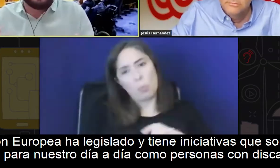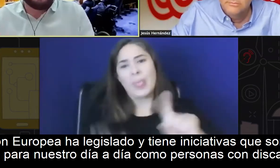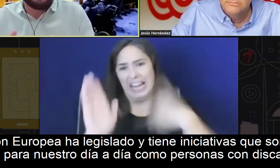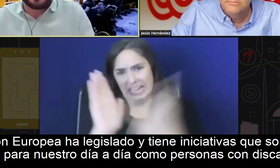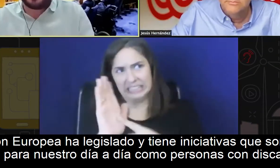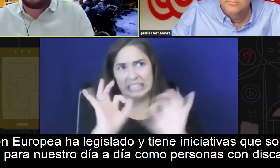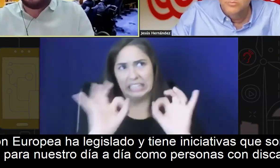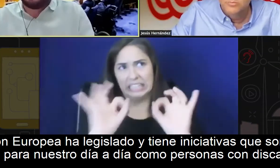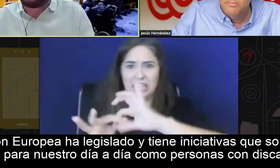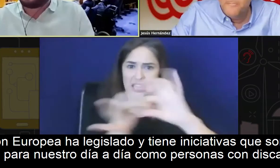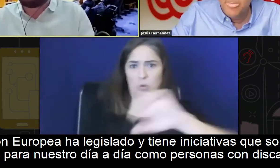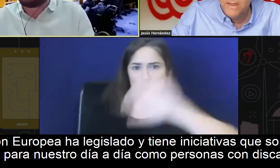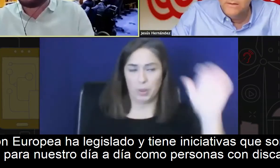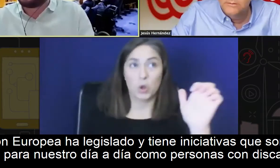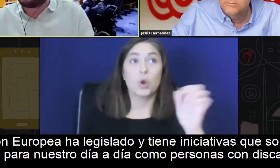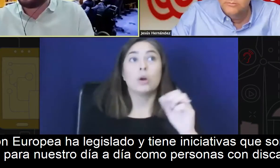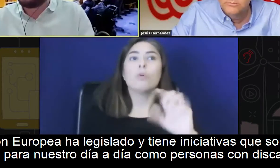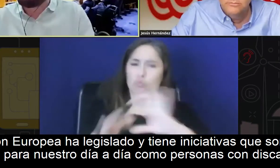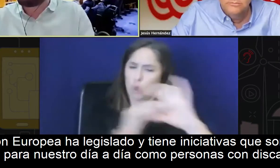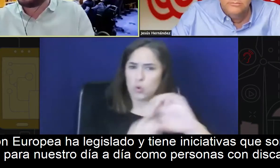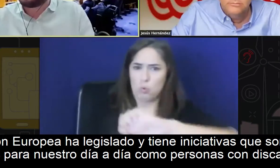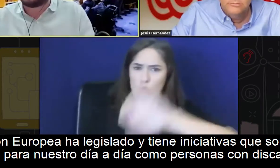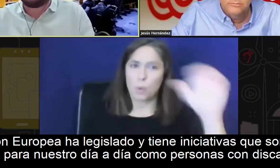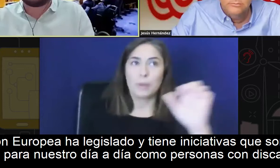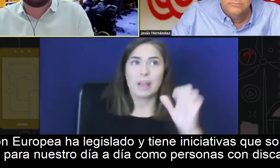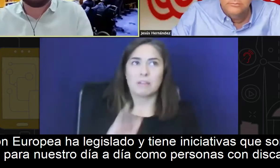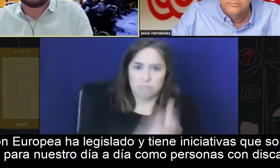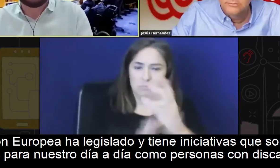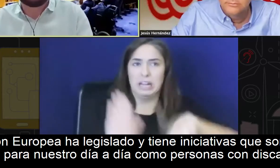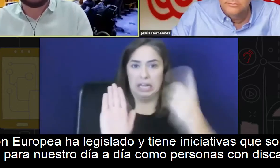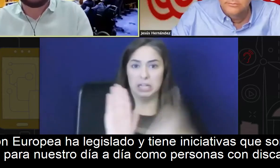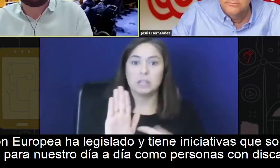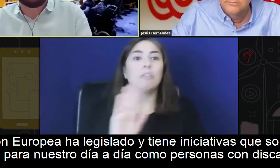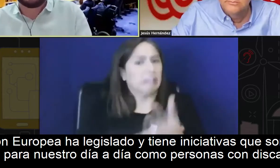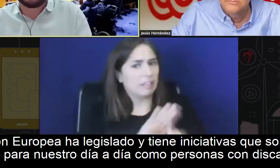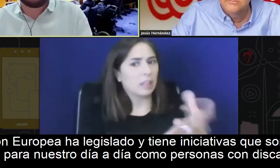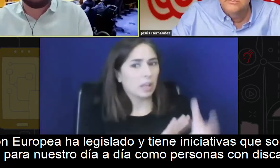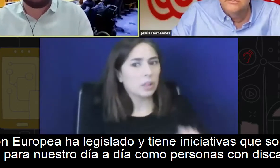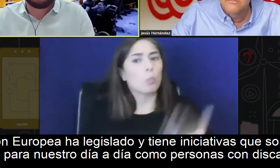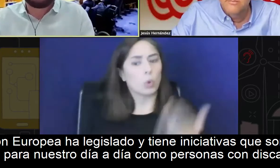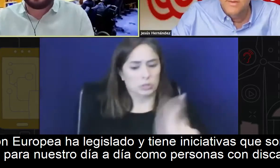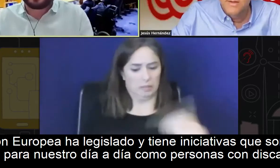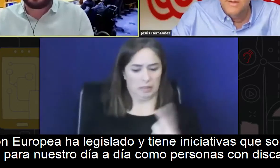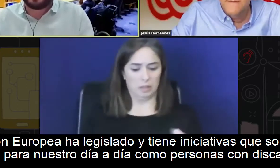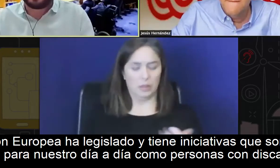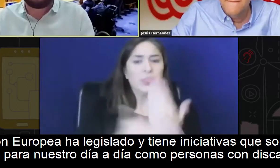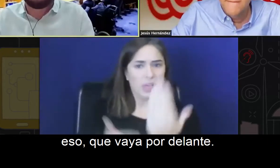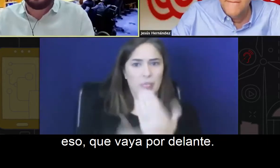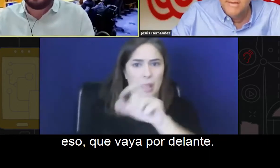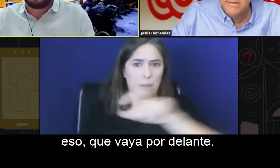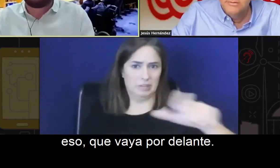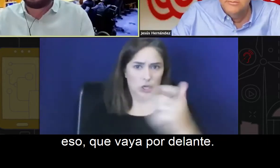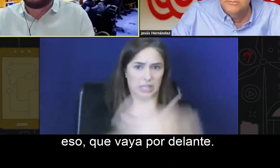la Unión Europea ha legislado y tiene iniciativas que son muy relevantes para nuestro día a día como personas con discapacidad.